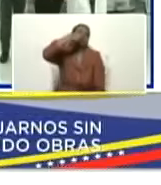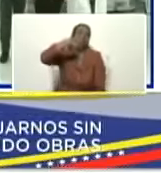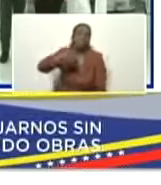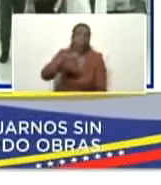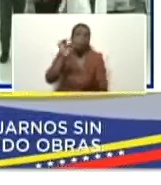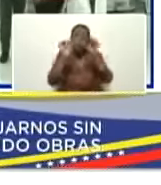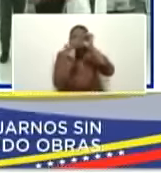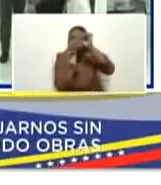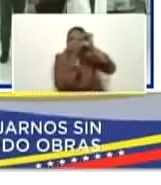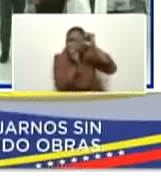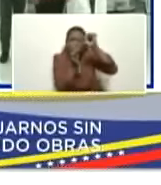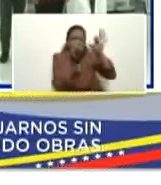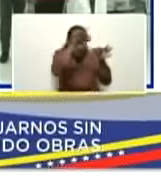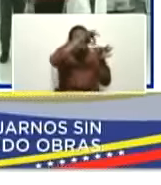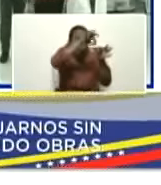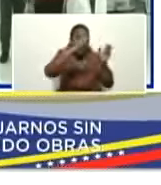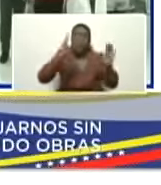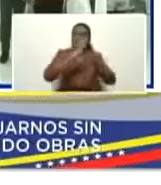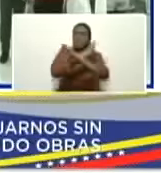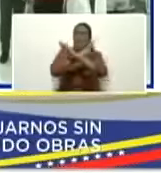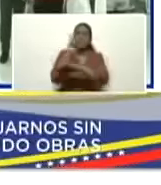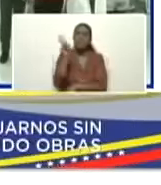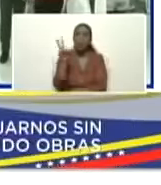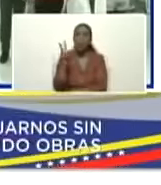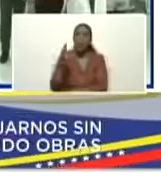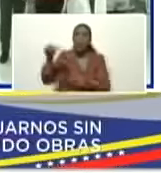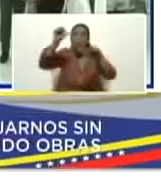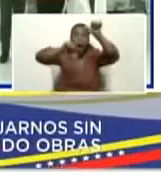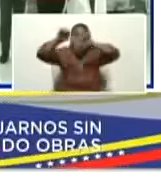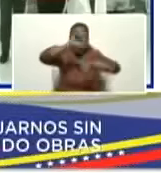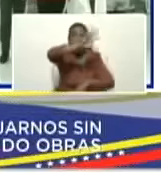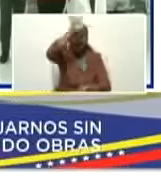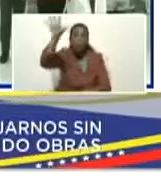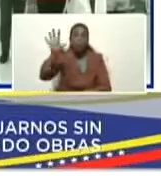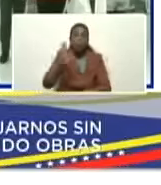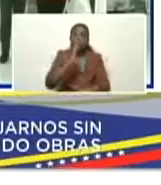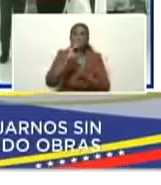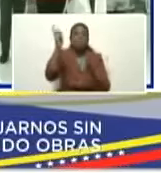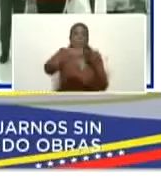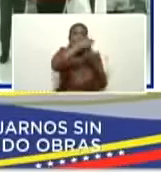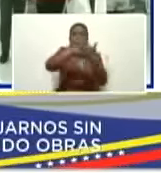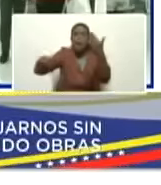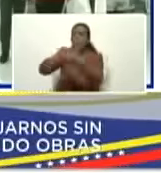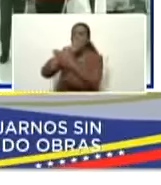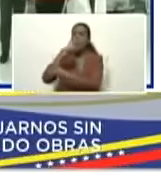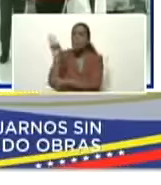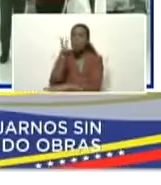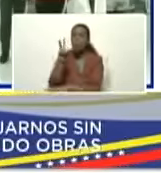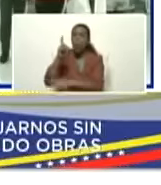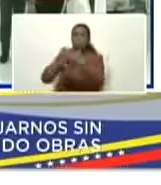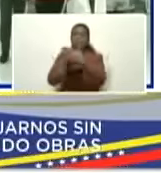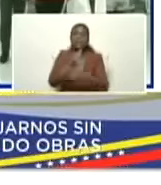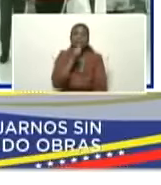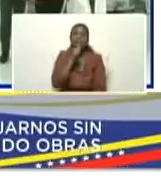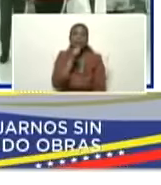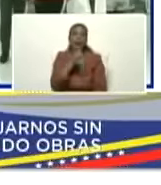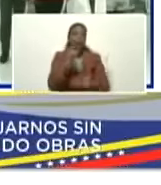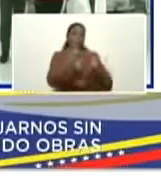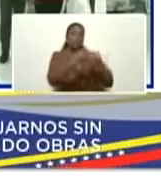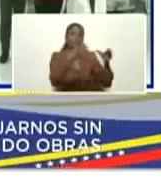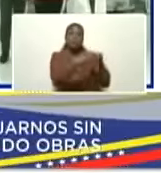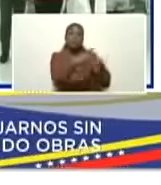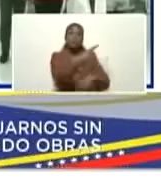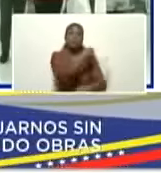Las pruebas de PCR las querían negar. Llamaron a los laboratorios del mundo para que no nos vendieran pruebas de PCR. ¿Quiénes lo hicieron? Los